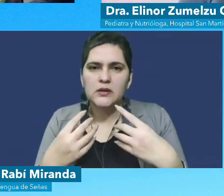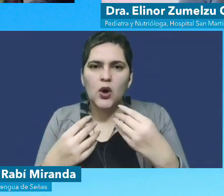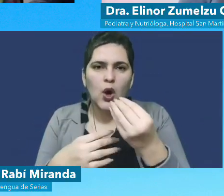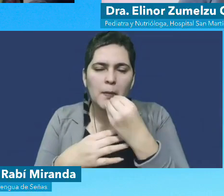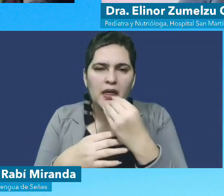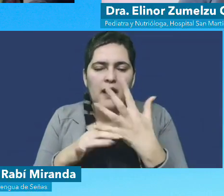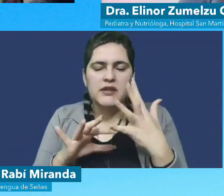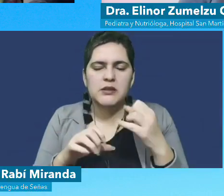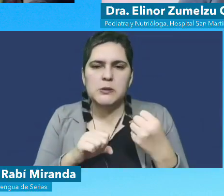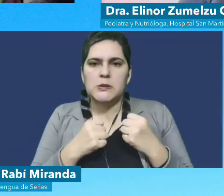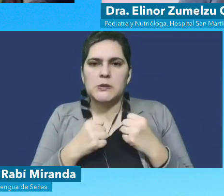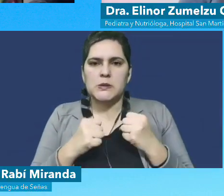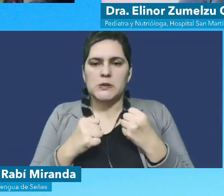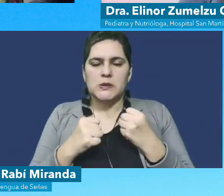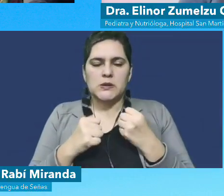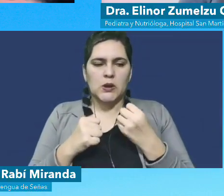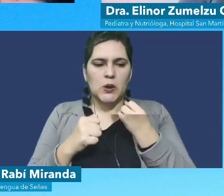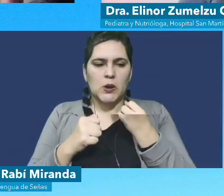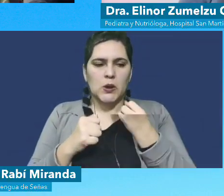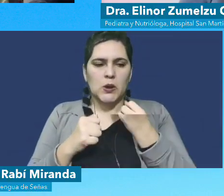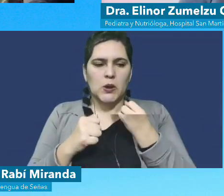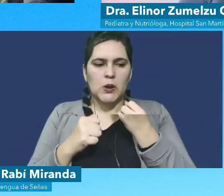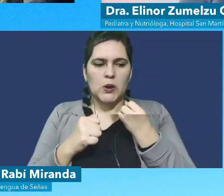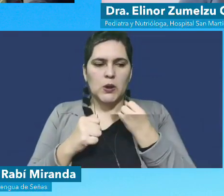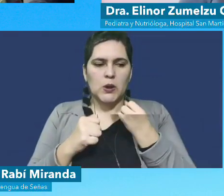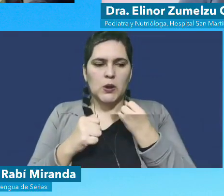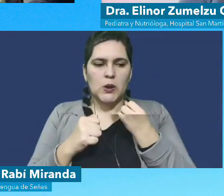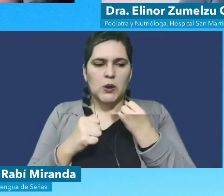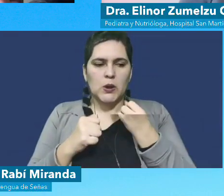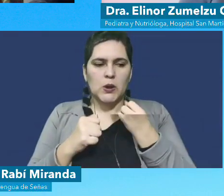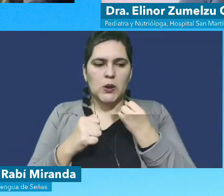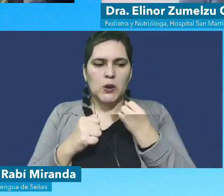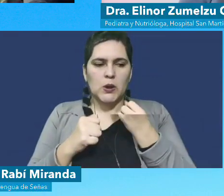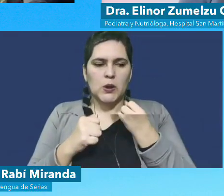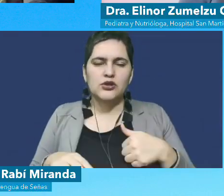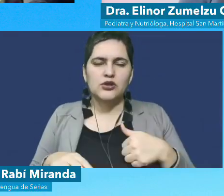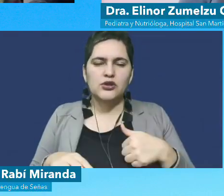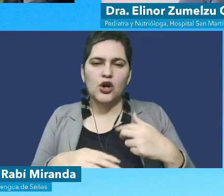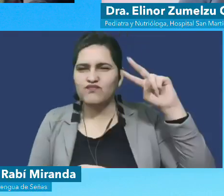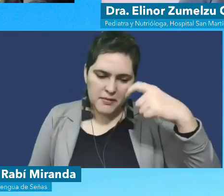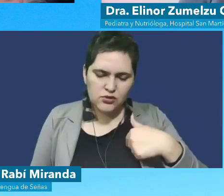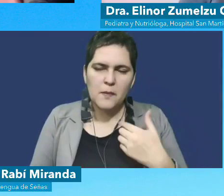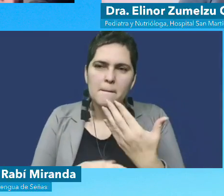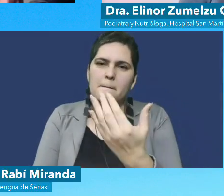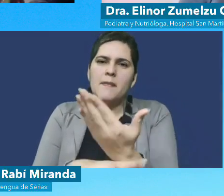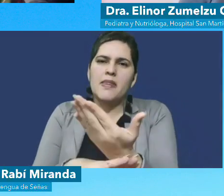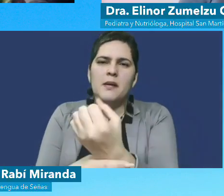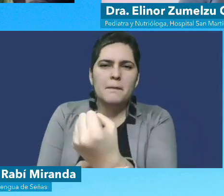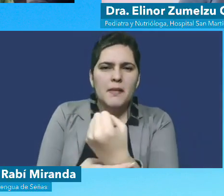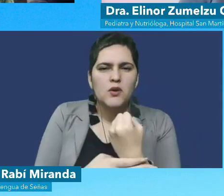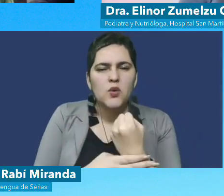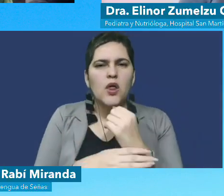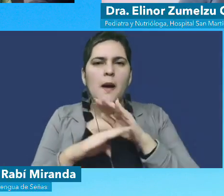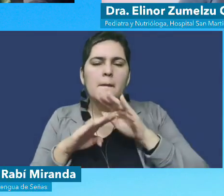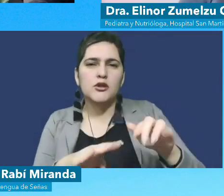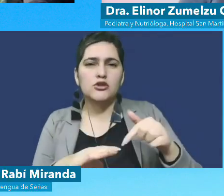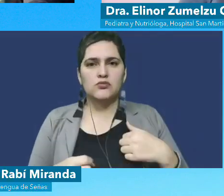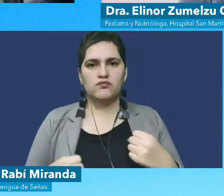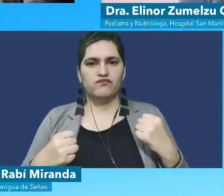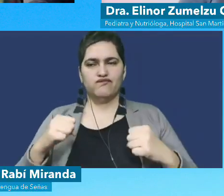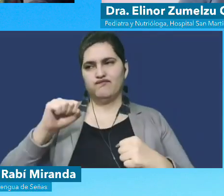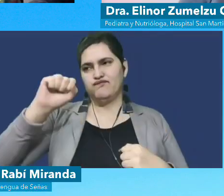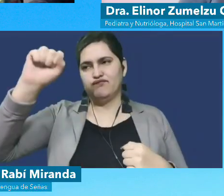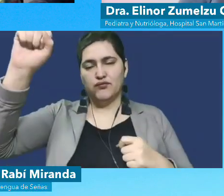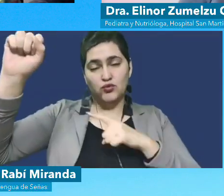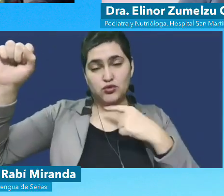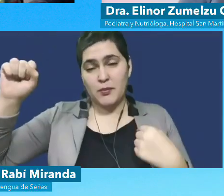uno como autista debe conocerse bien, aprender a detectar que algo anda mal y pedir ayuda, poder tener apoyos, uno no es Superman. Yo aprendí a pedir ayuda y tengo mis formas,